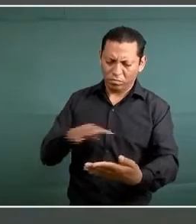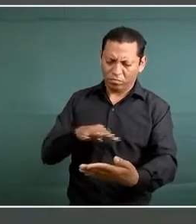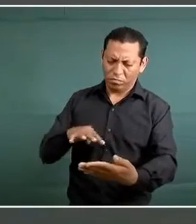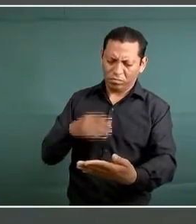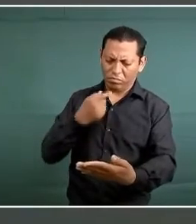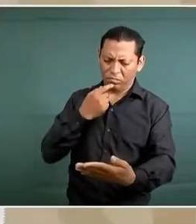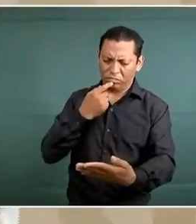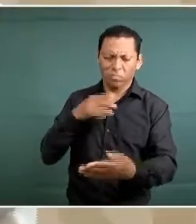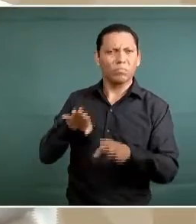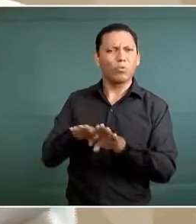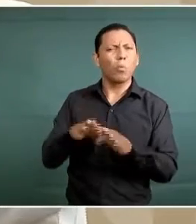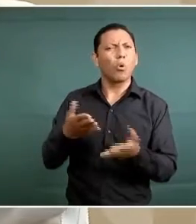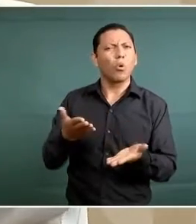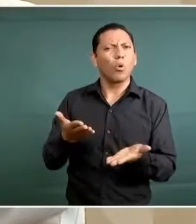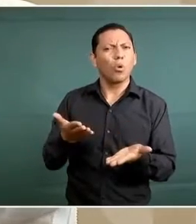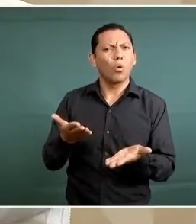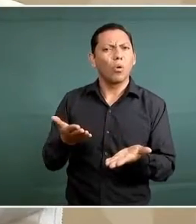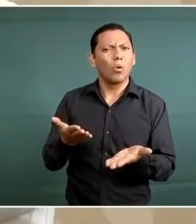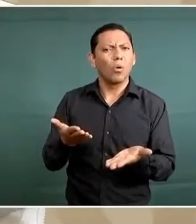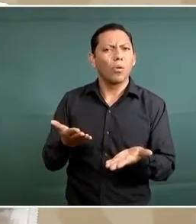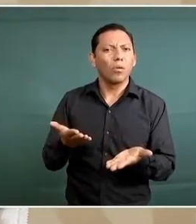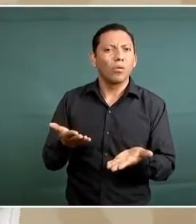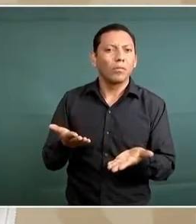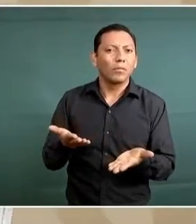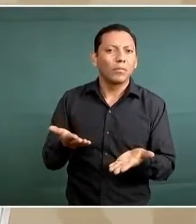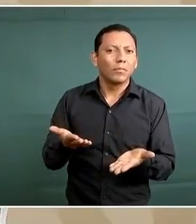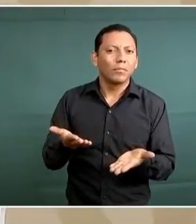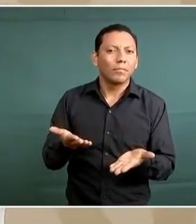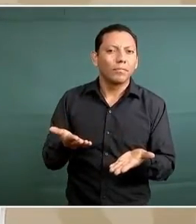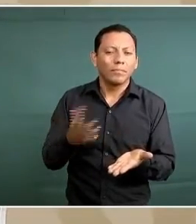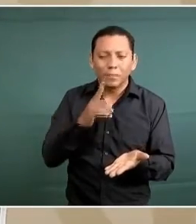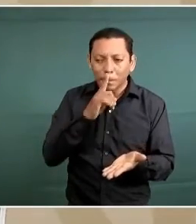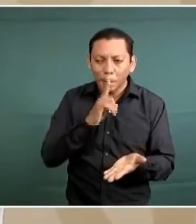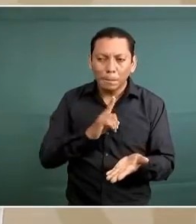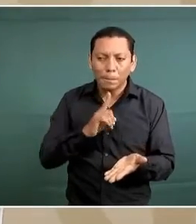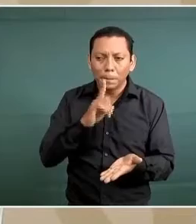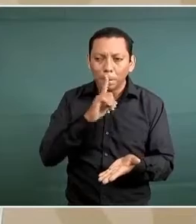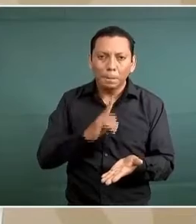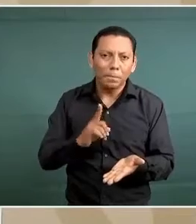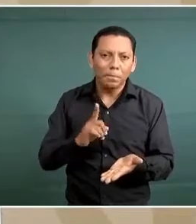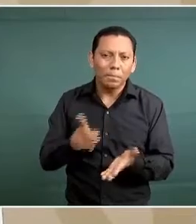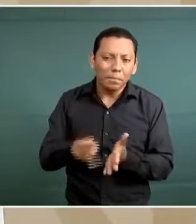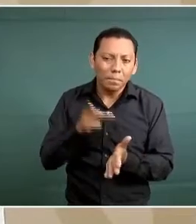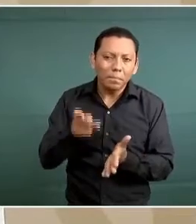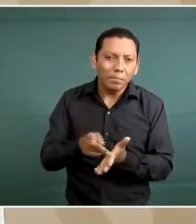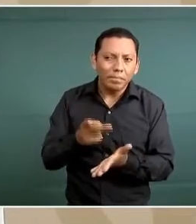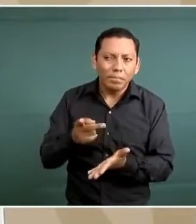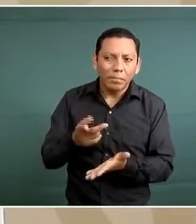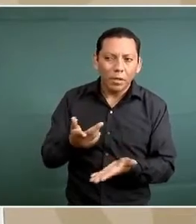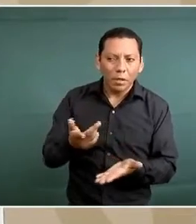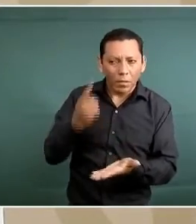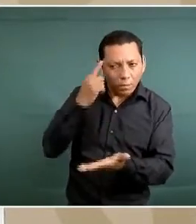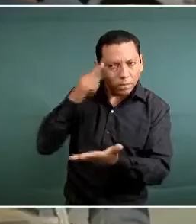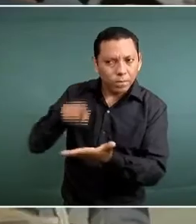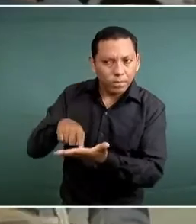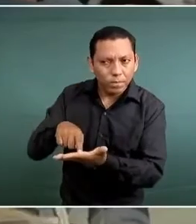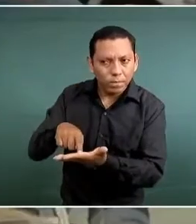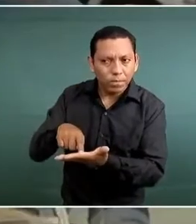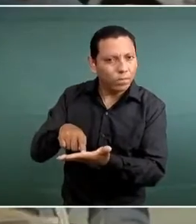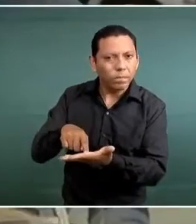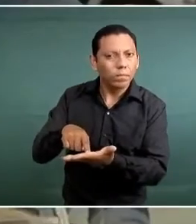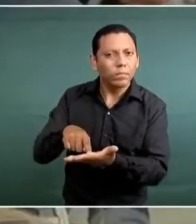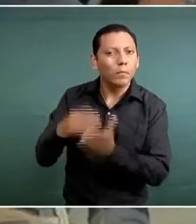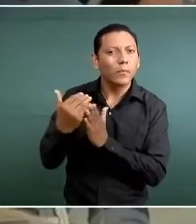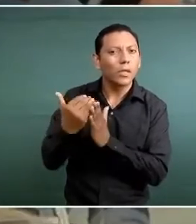claro cada vez entre más se miente menos credibilidad hay pero